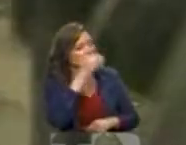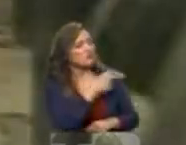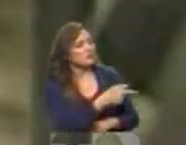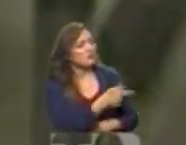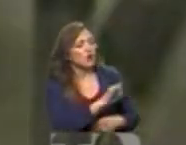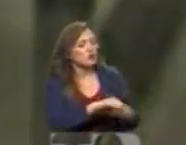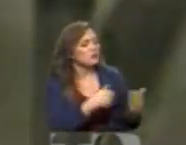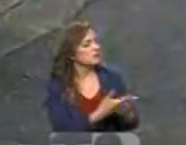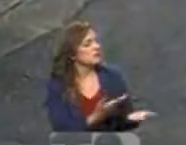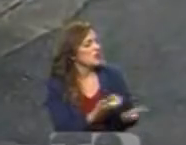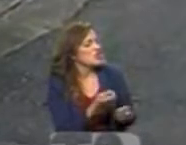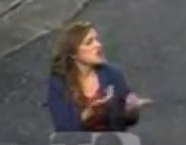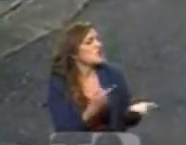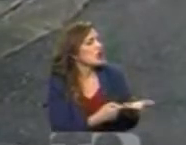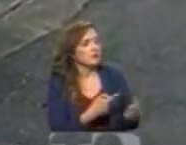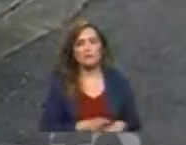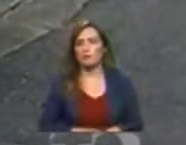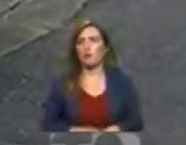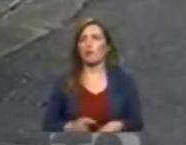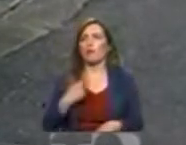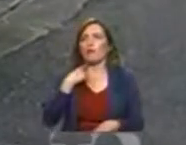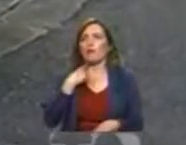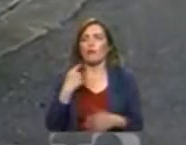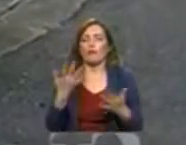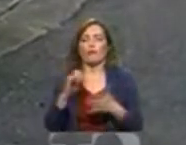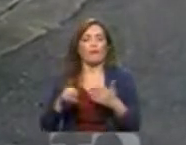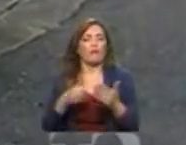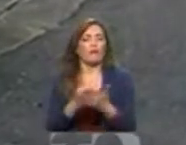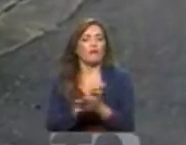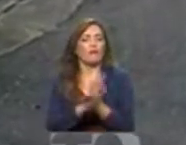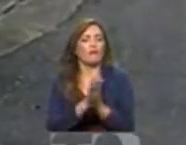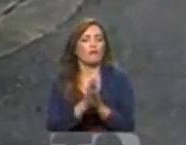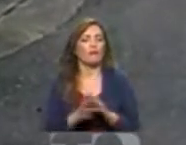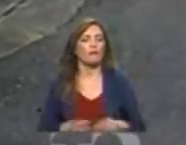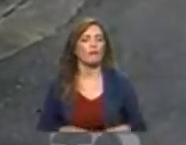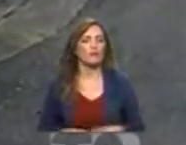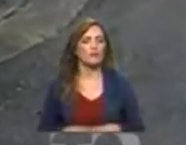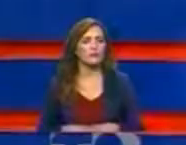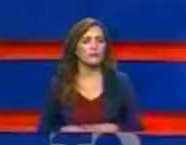pudieron justificar. En Guayaquil, Carlos Acoto, 24 horas.